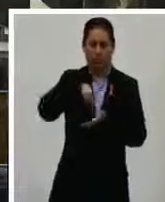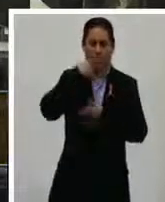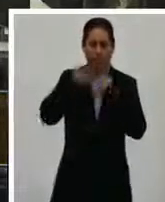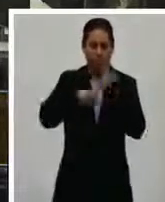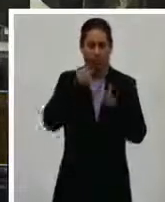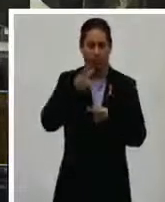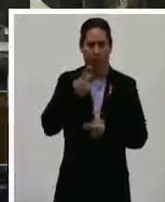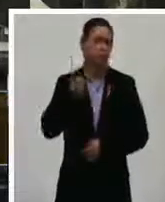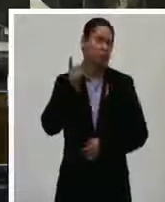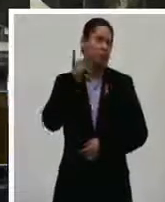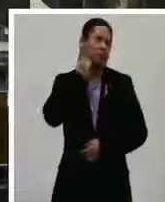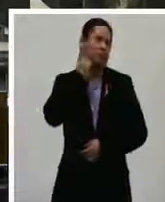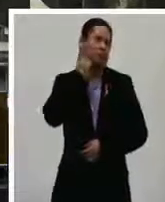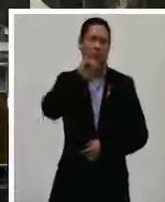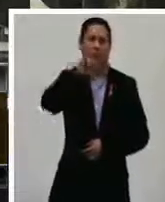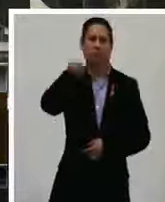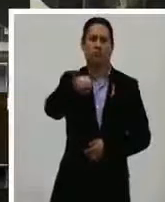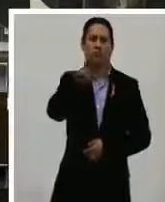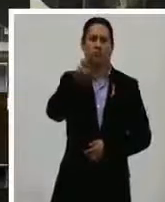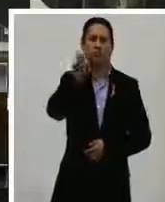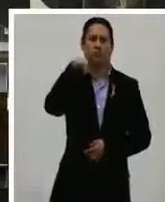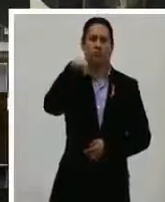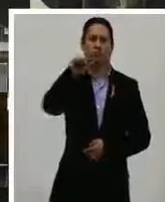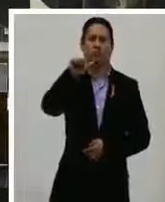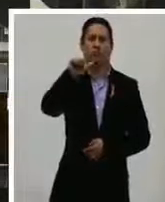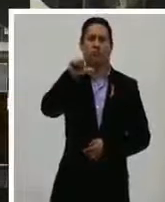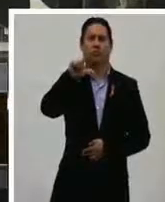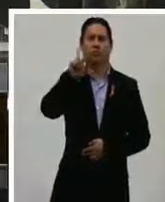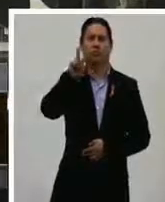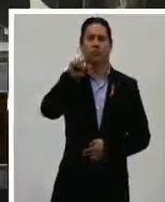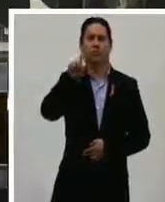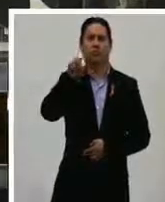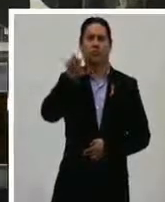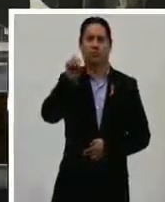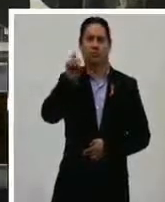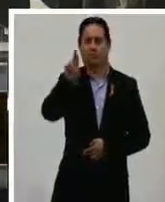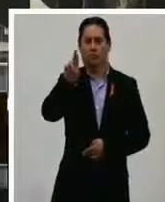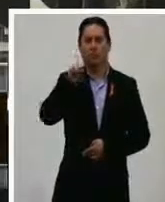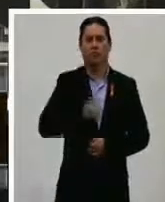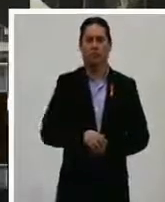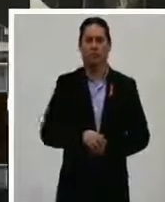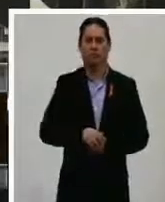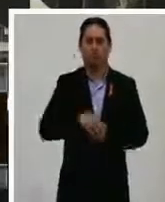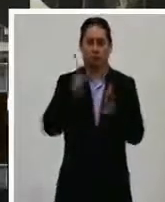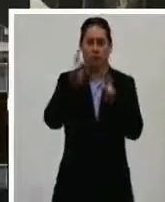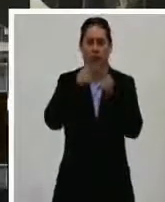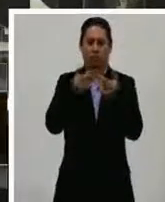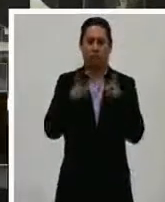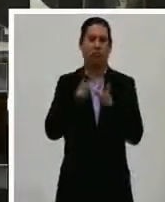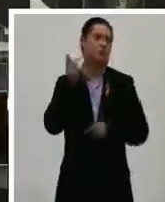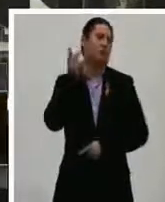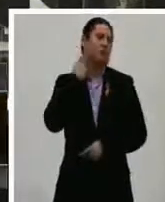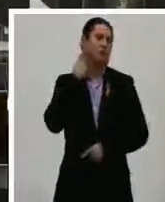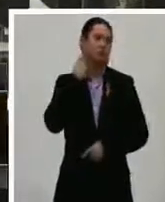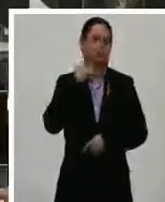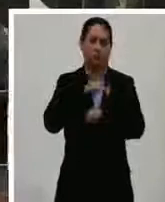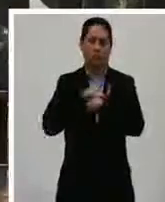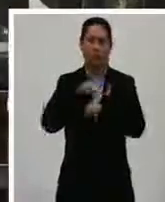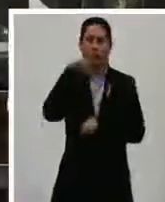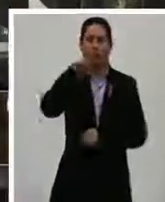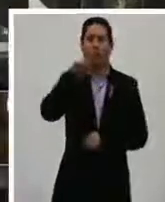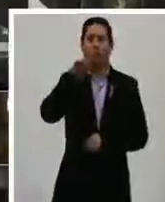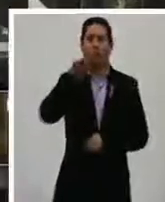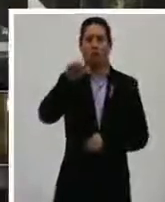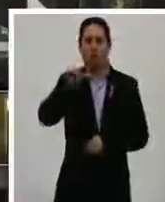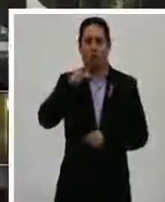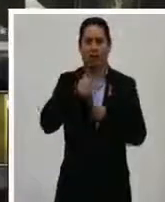palabra al diputado juan salvador camacho velasco del partido movimiento regeneración nacional hasta por